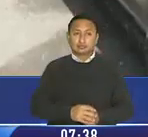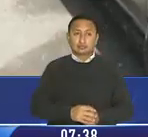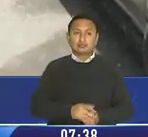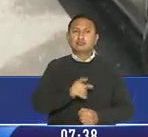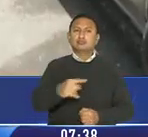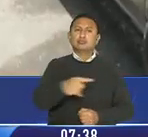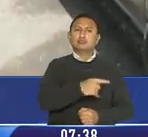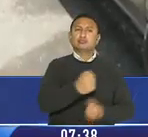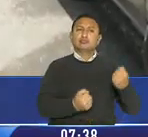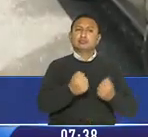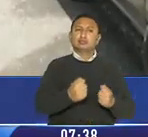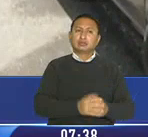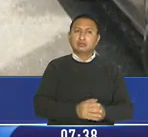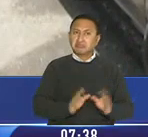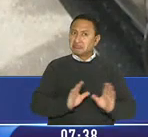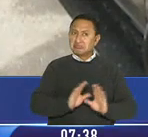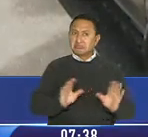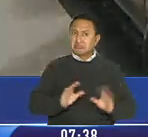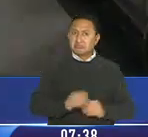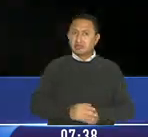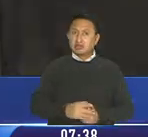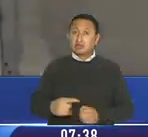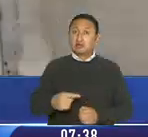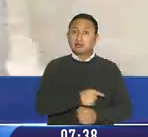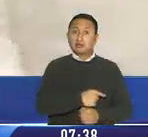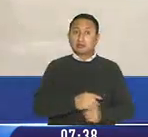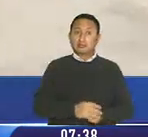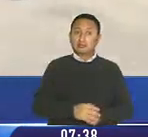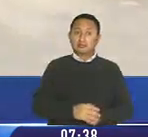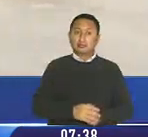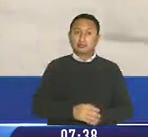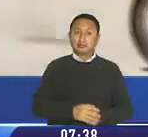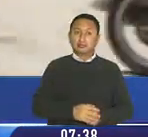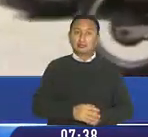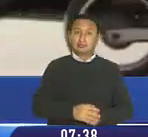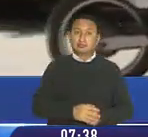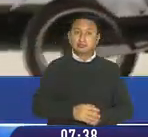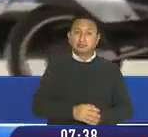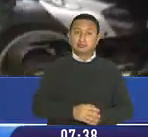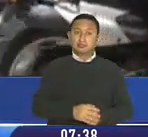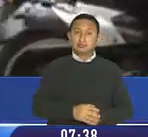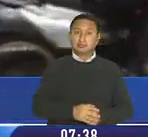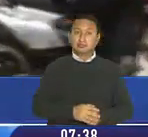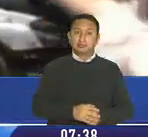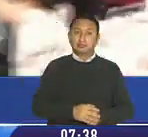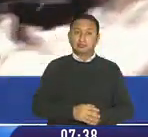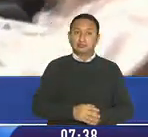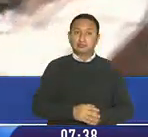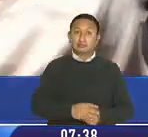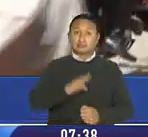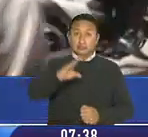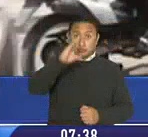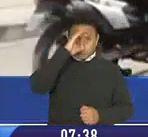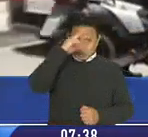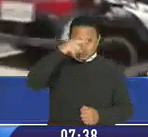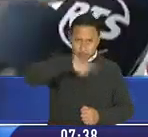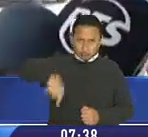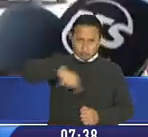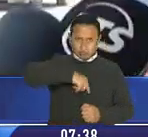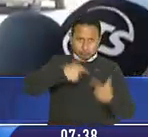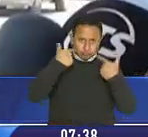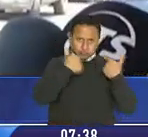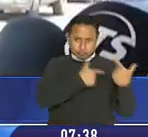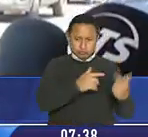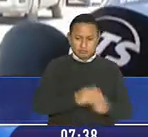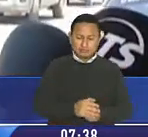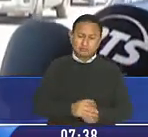problema tendría? Nada, el dueño del auto es mi nuera. El patrullaje permaneció por varias horas. Ahora, ¿cómo se explica este atentado